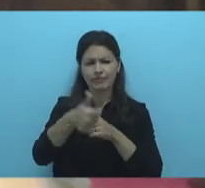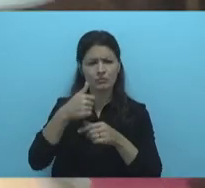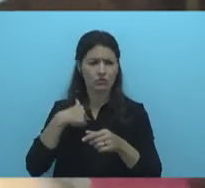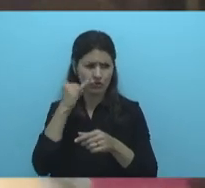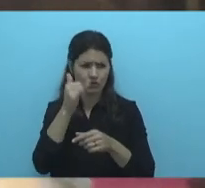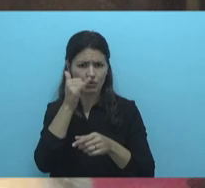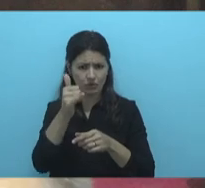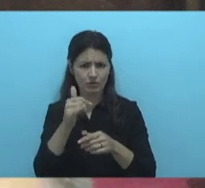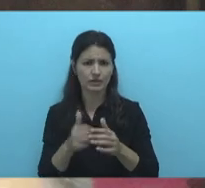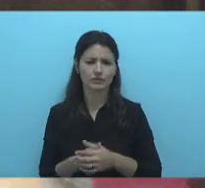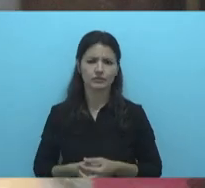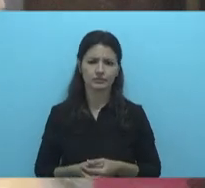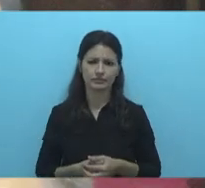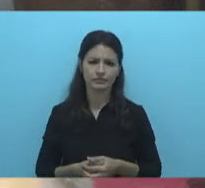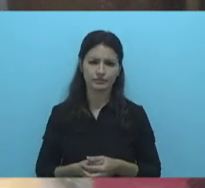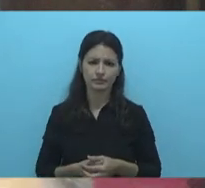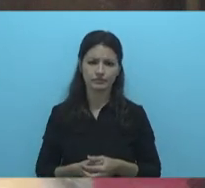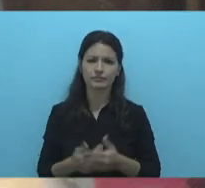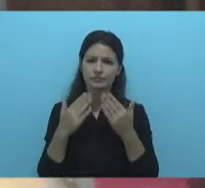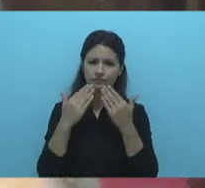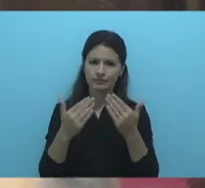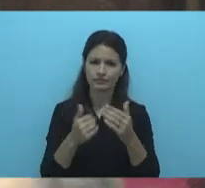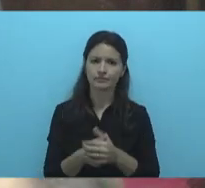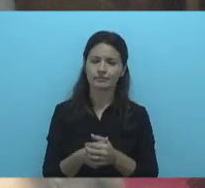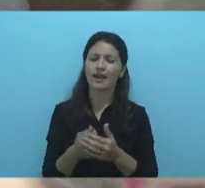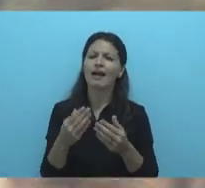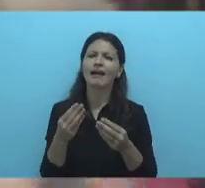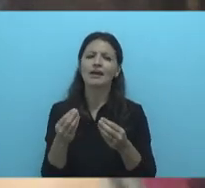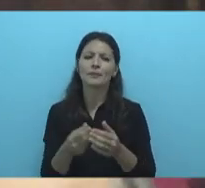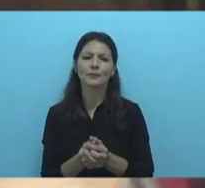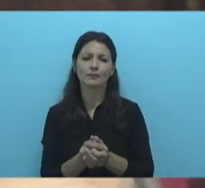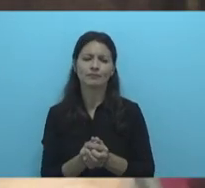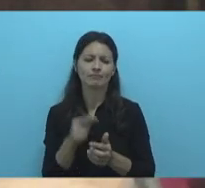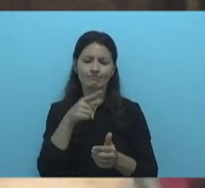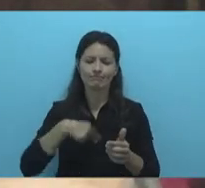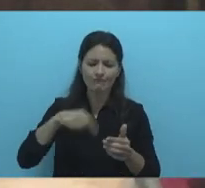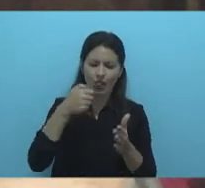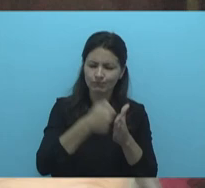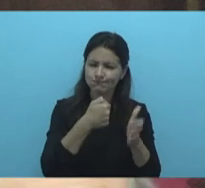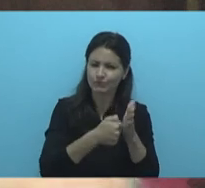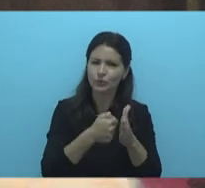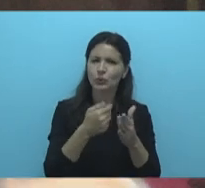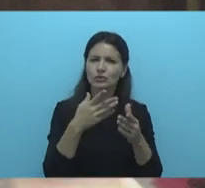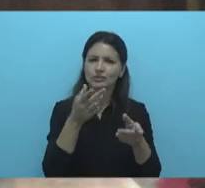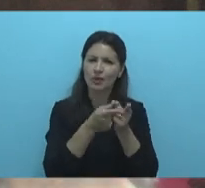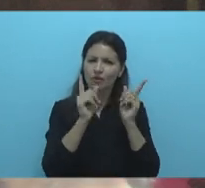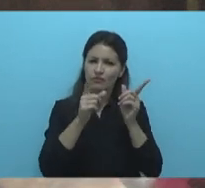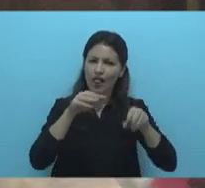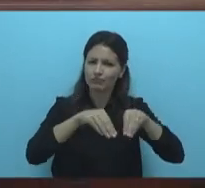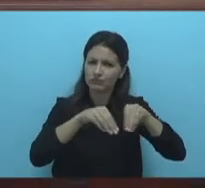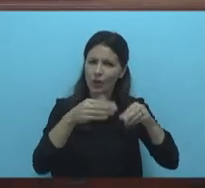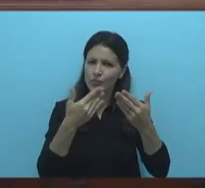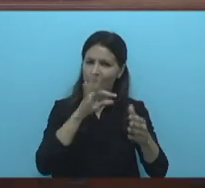campeón en su categoría latinoamericano. Gracias a la hora de cátedra, ahora vamos a luchar juntos. Gracias,